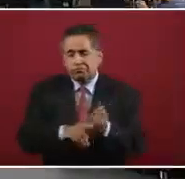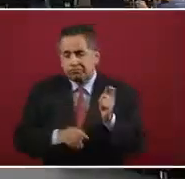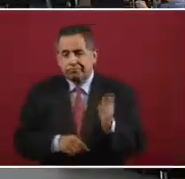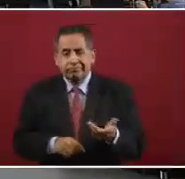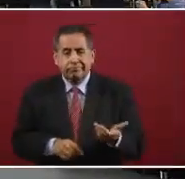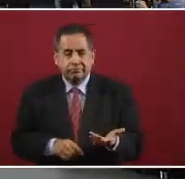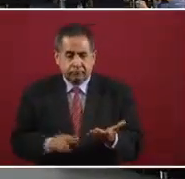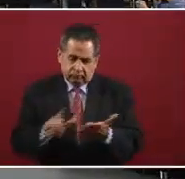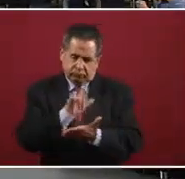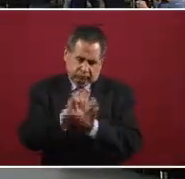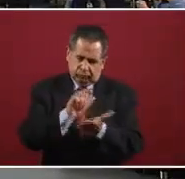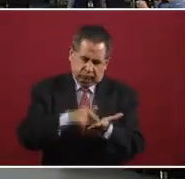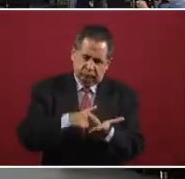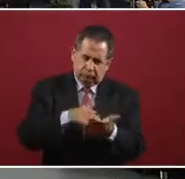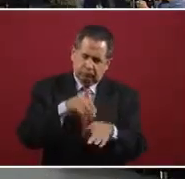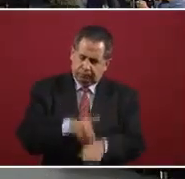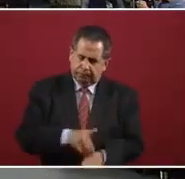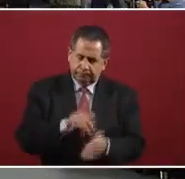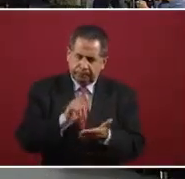legal